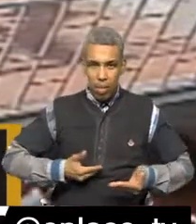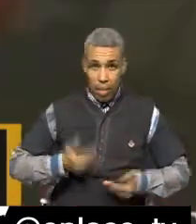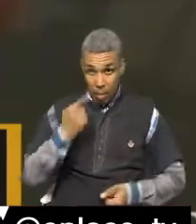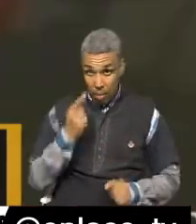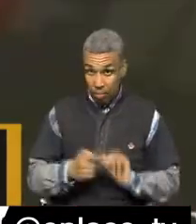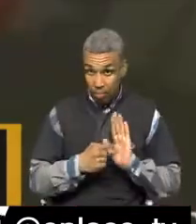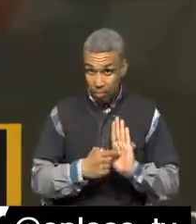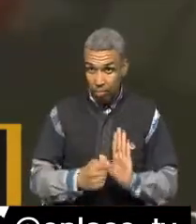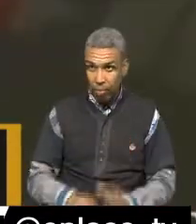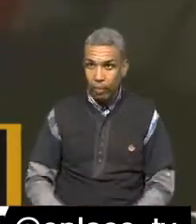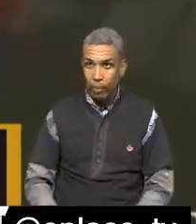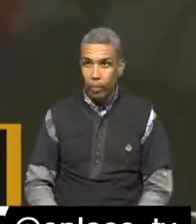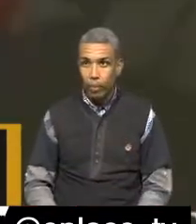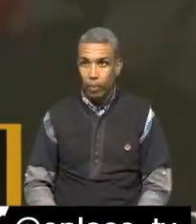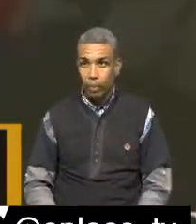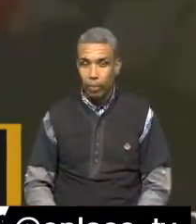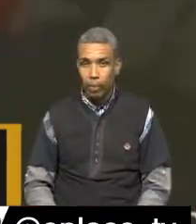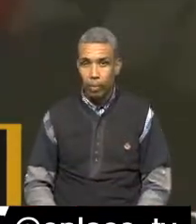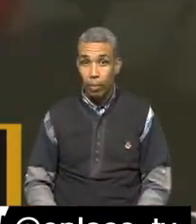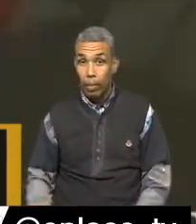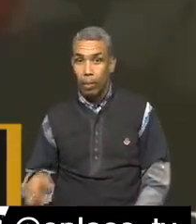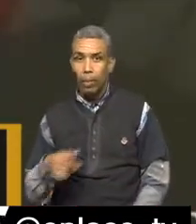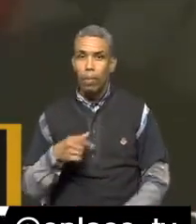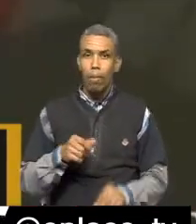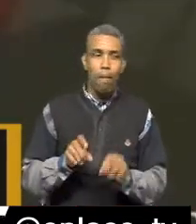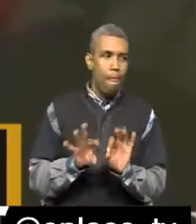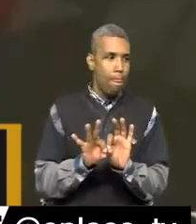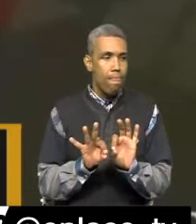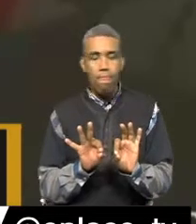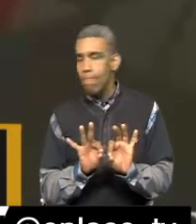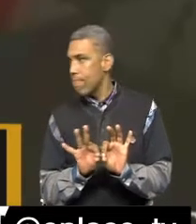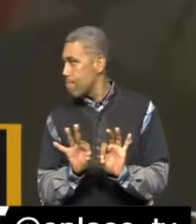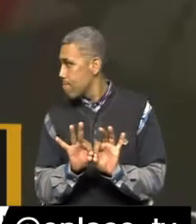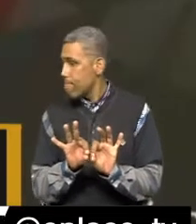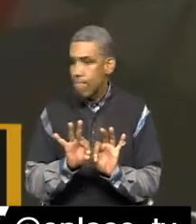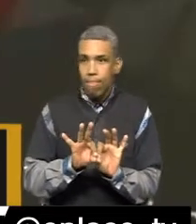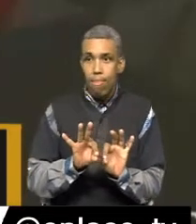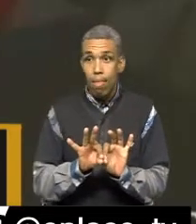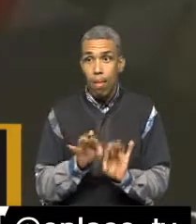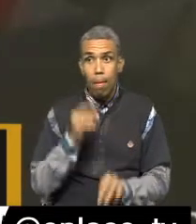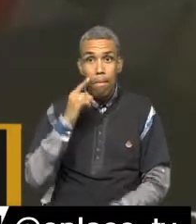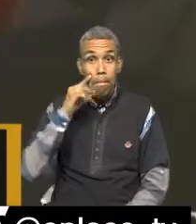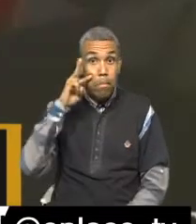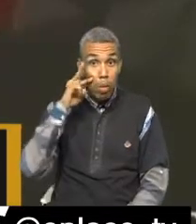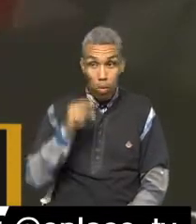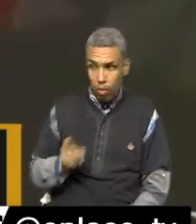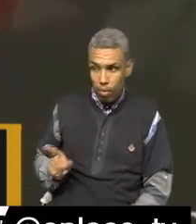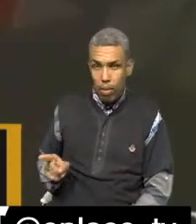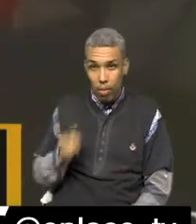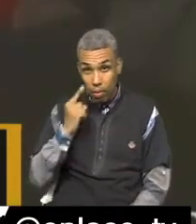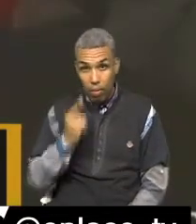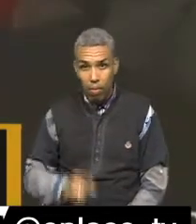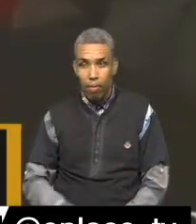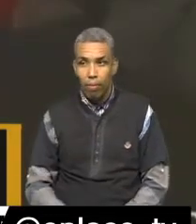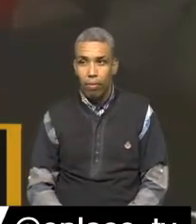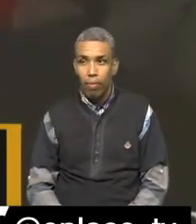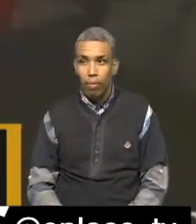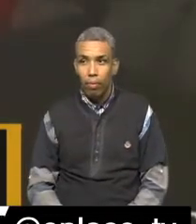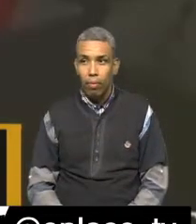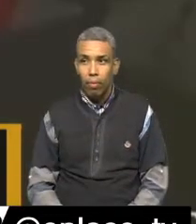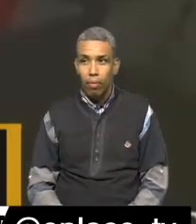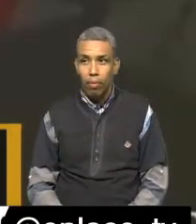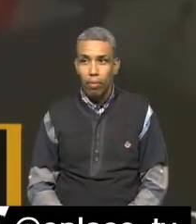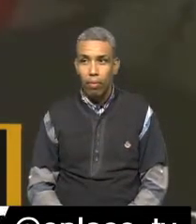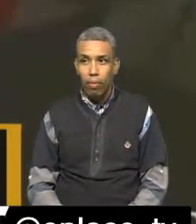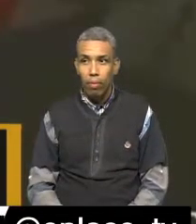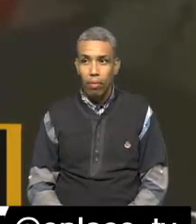una cafetería del barrio El Recreo con la única intención de llevarse el producido de la vendedora de este establecimiento abierto al público. El delincuente